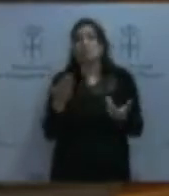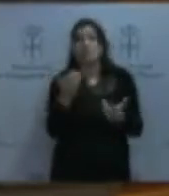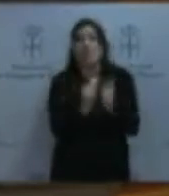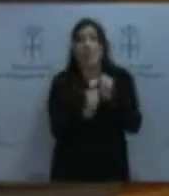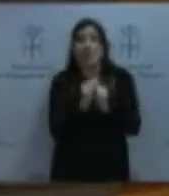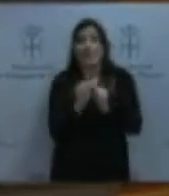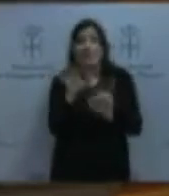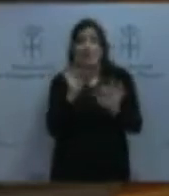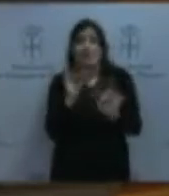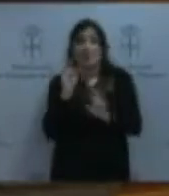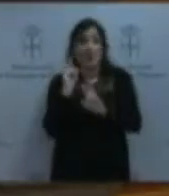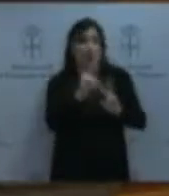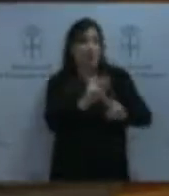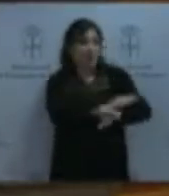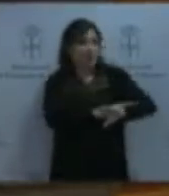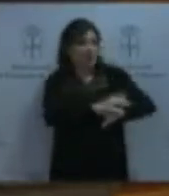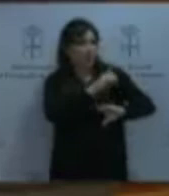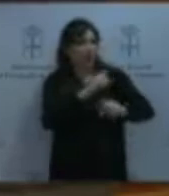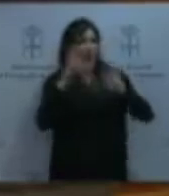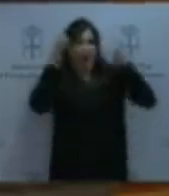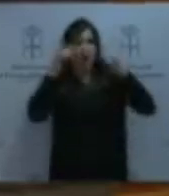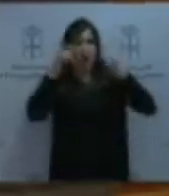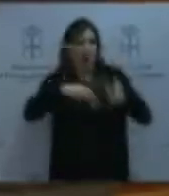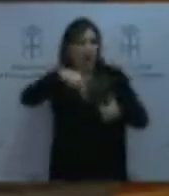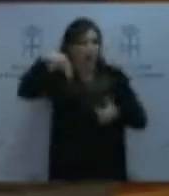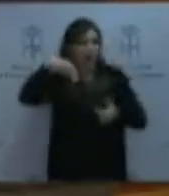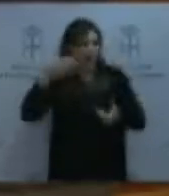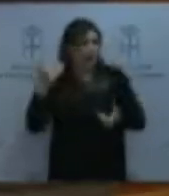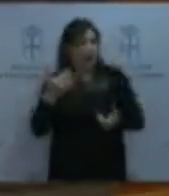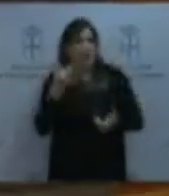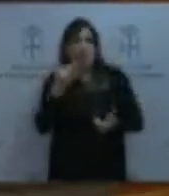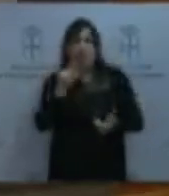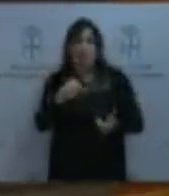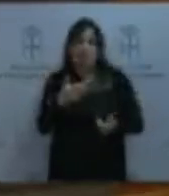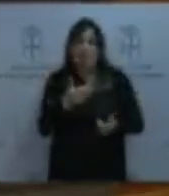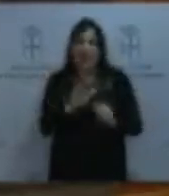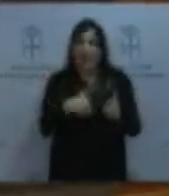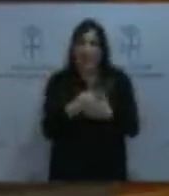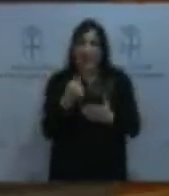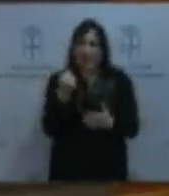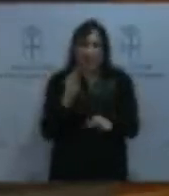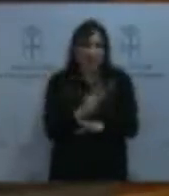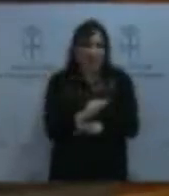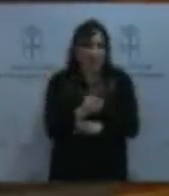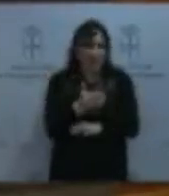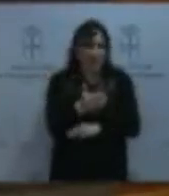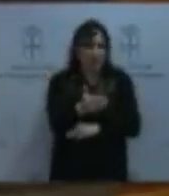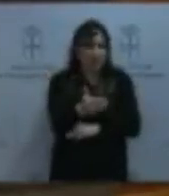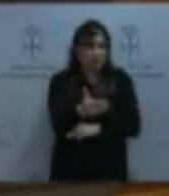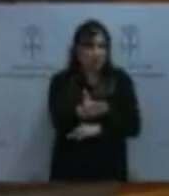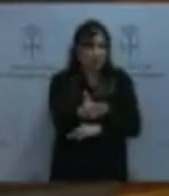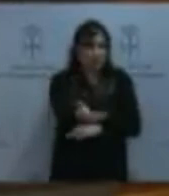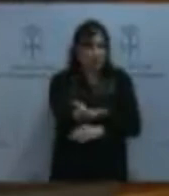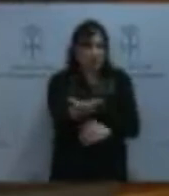lo que tardan en salir las becas Severo Ochoa, ¿no? Va a haber un desfase cognitivo entre la política